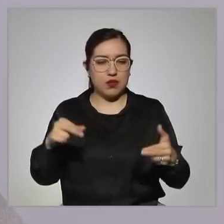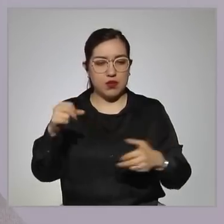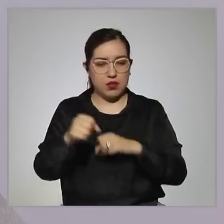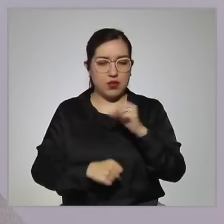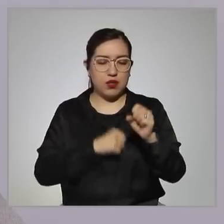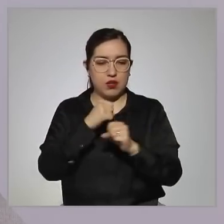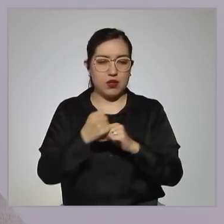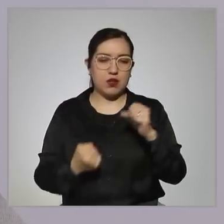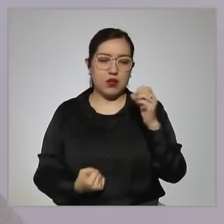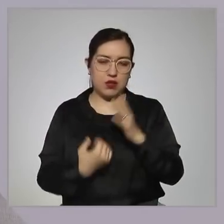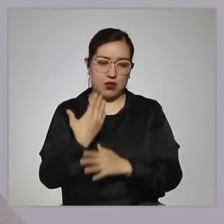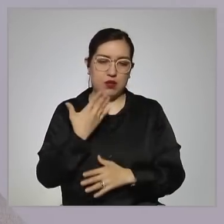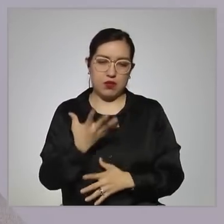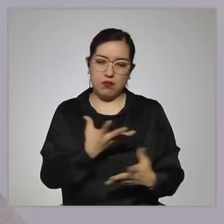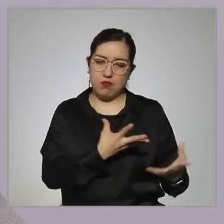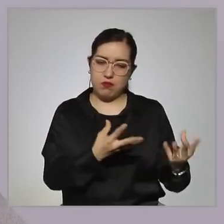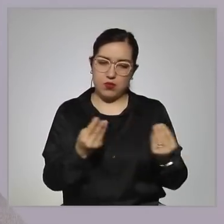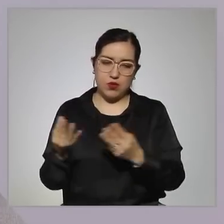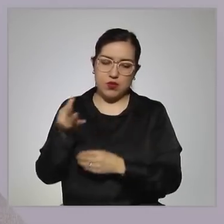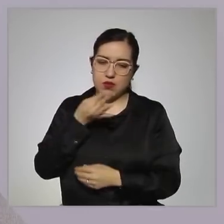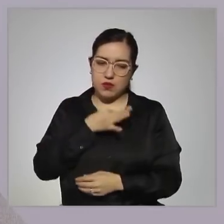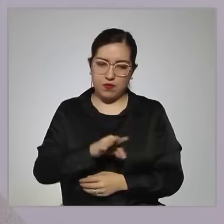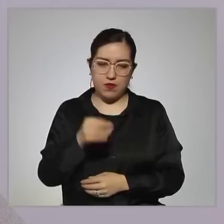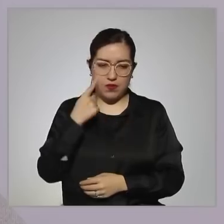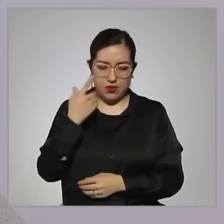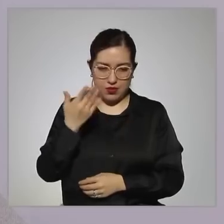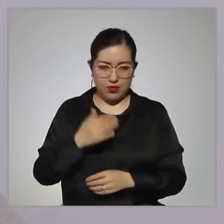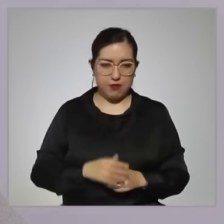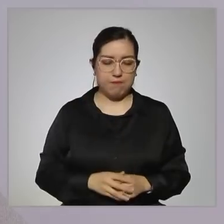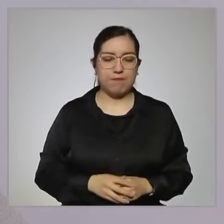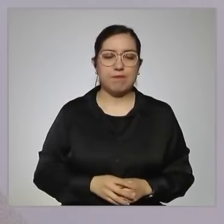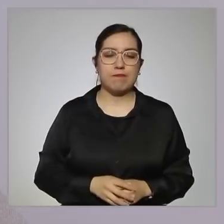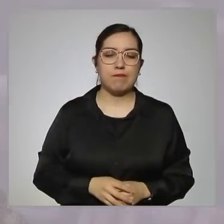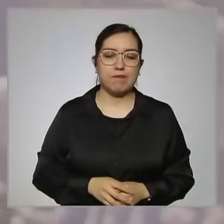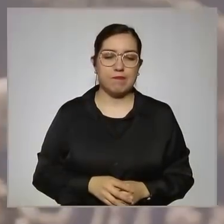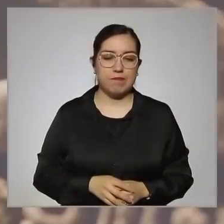Como decíamos, hay muchas celebraciones en este país.